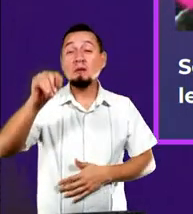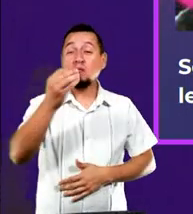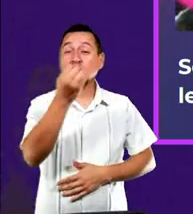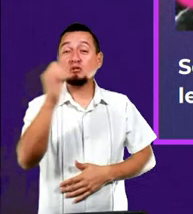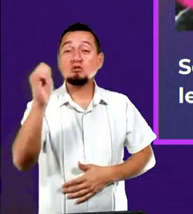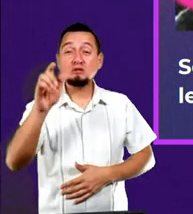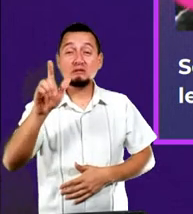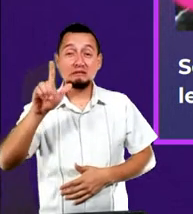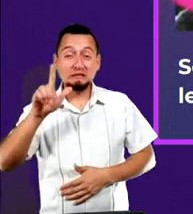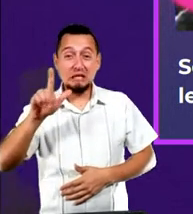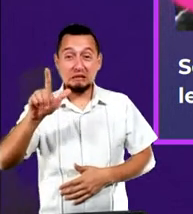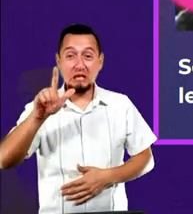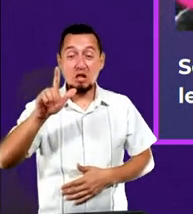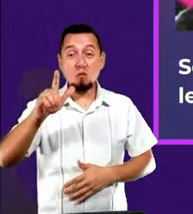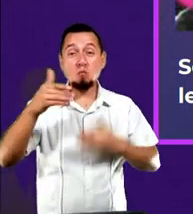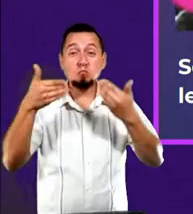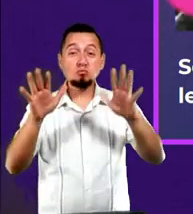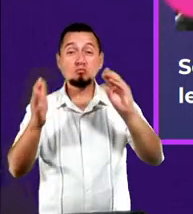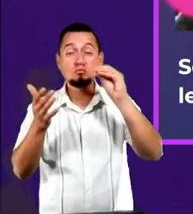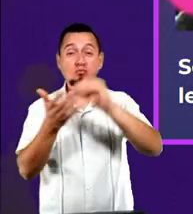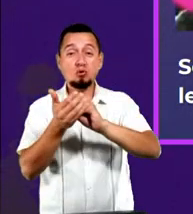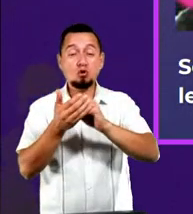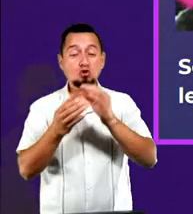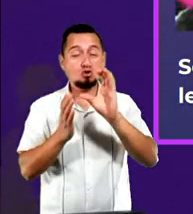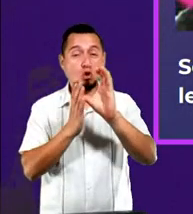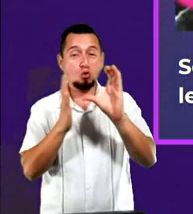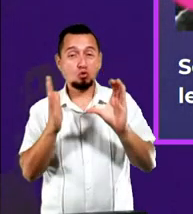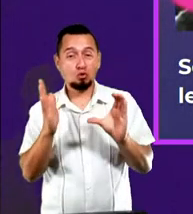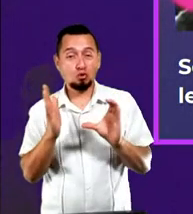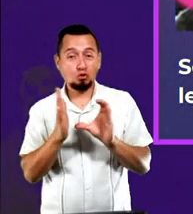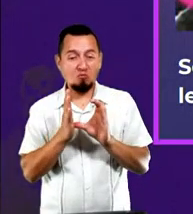Constitución vigente. También ese